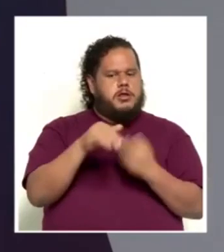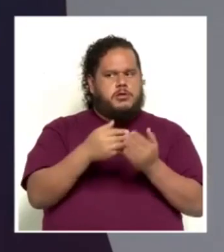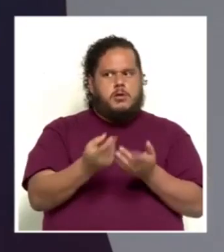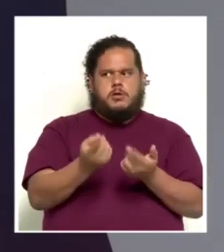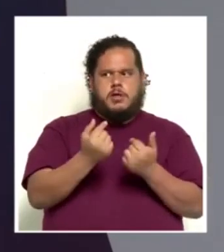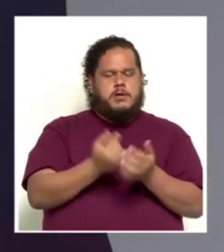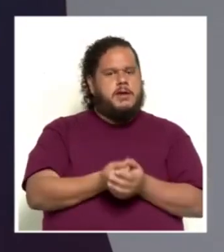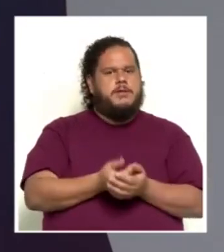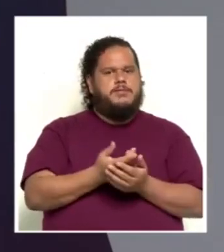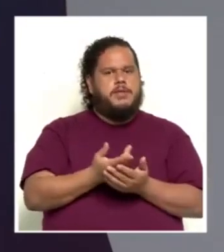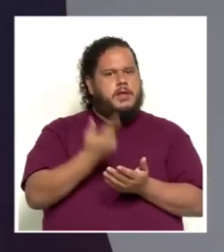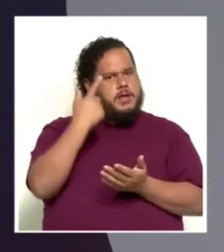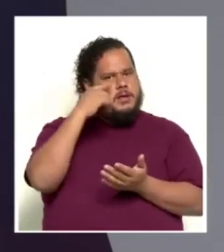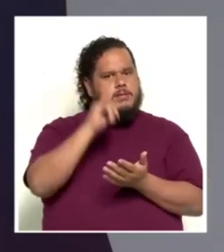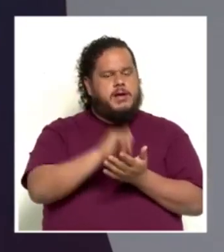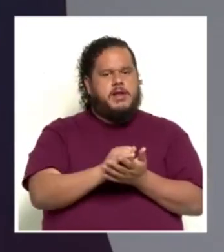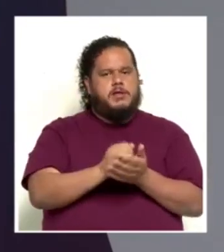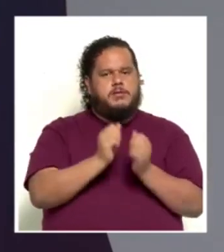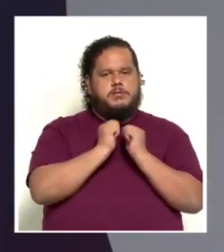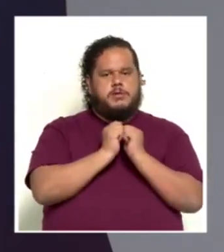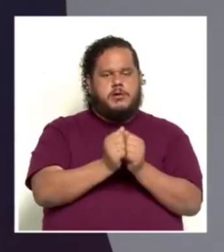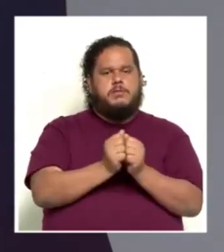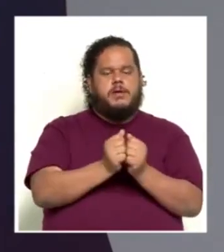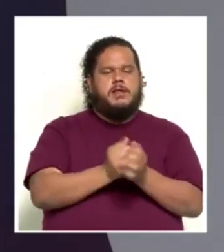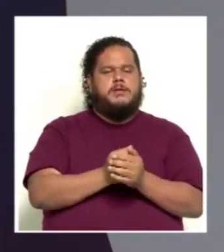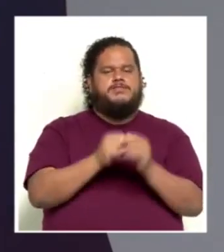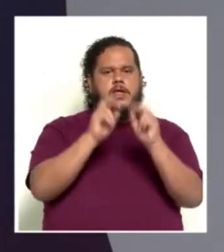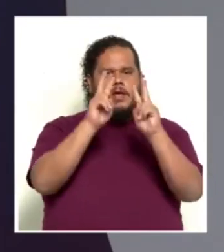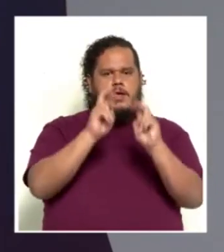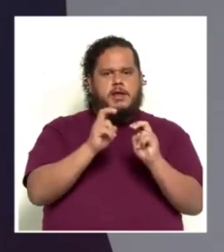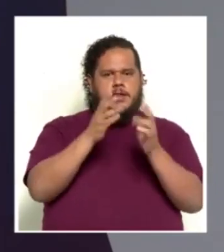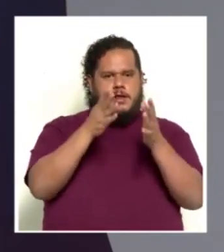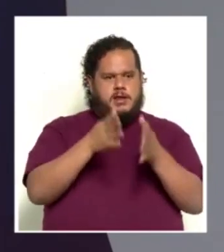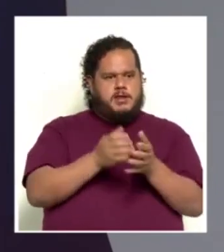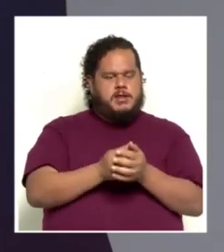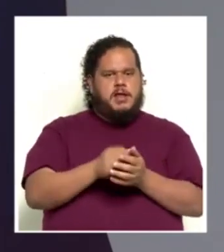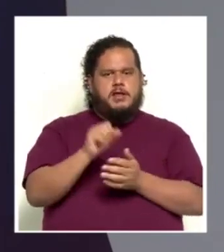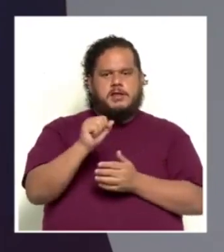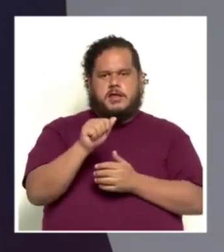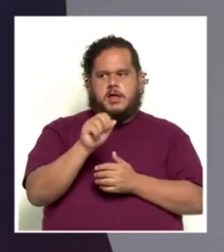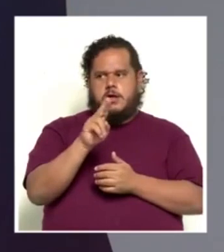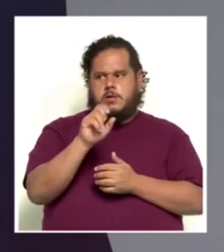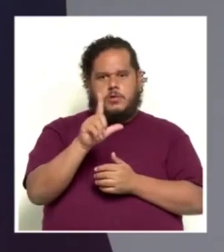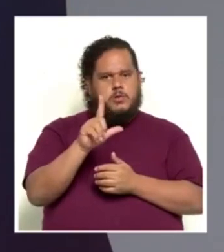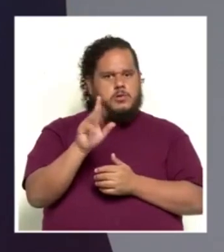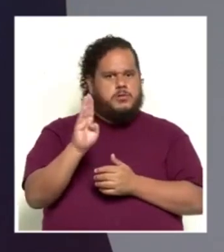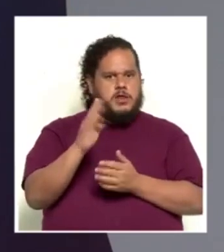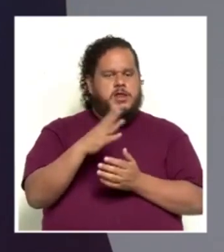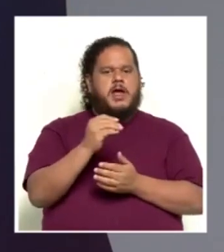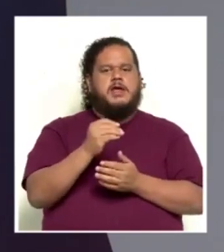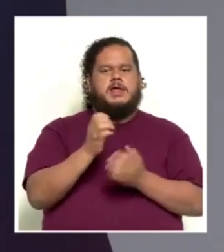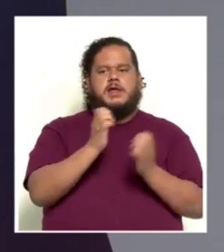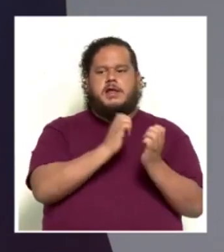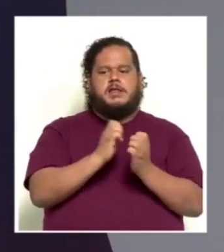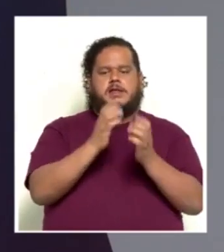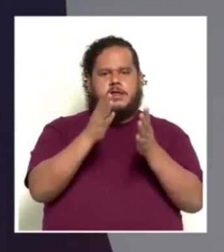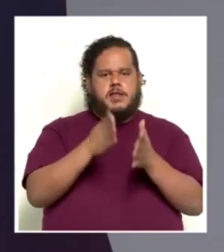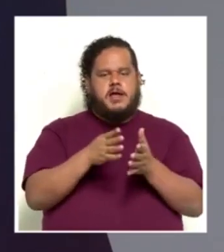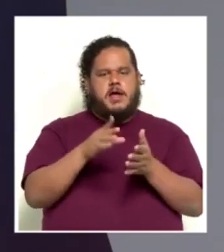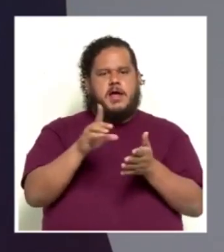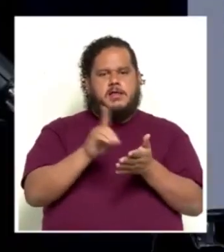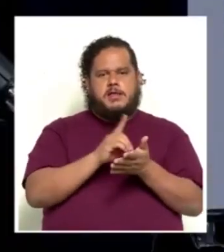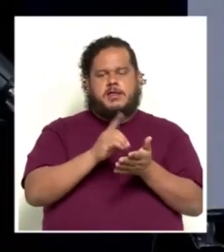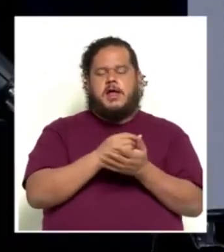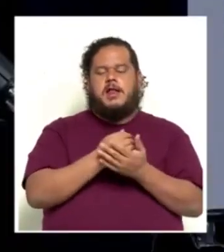Y para eso nos acompañan el analista Saúl Buceta y el estratega digital